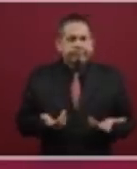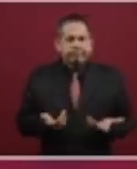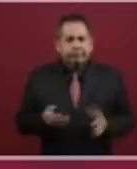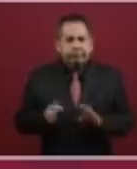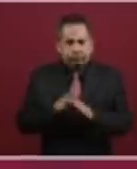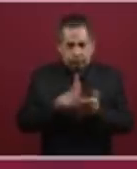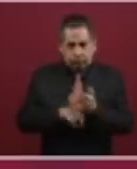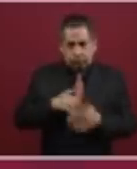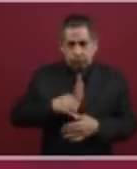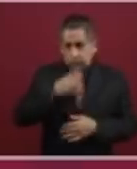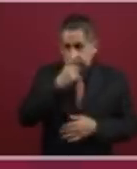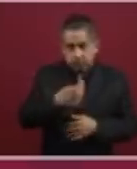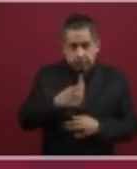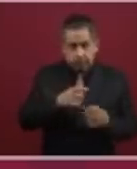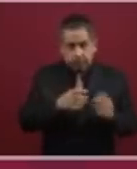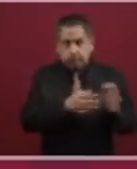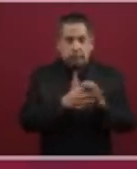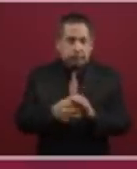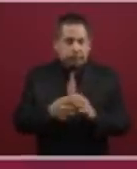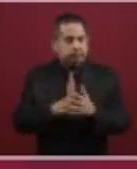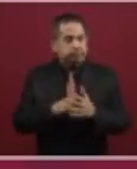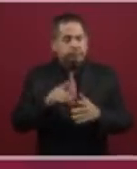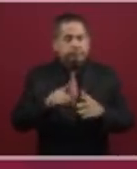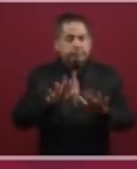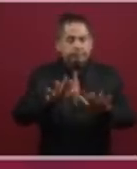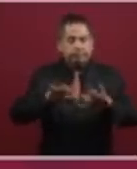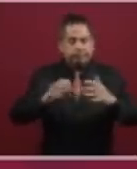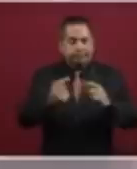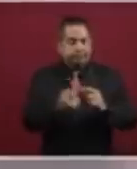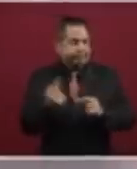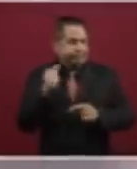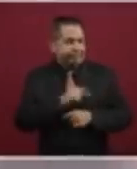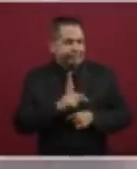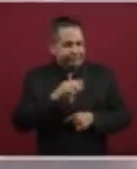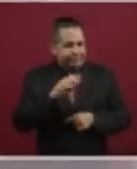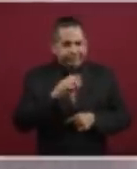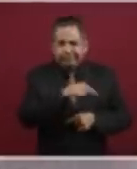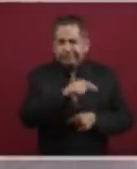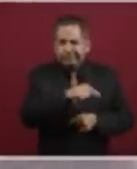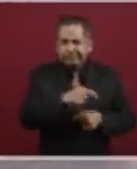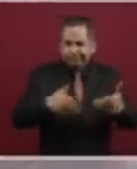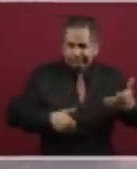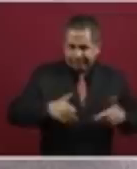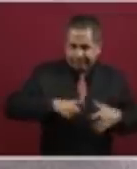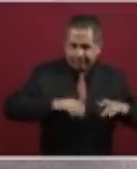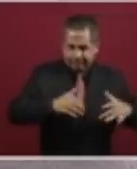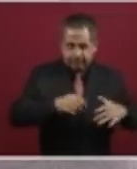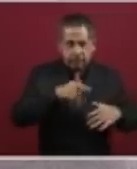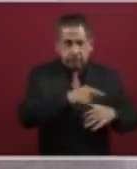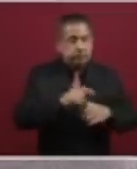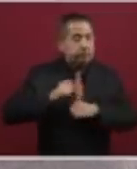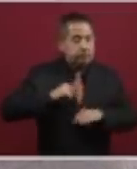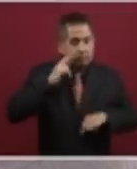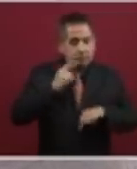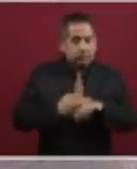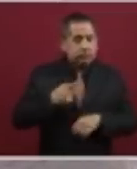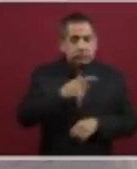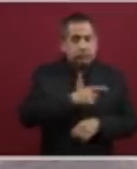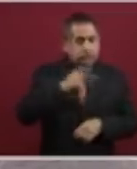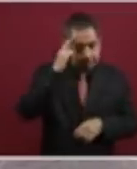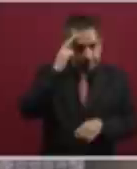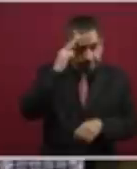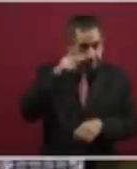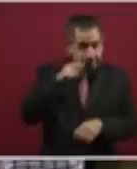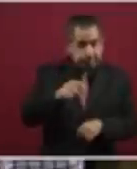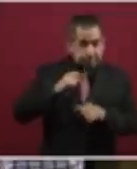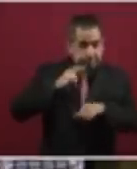lo ligo a la segunda pregunta, en cuanto al Centro Cultural del Bosque, está bajo la tutela del Instituto Nacional de Bellas Artes y